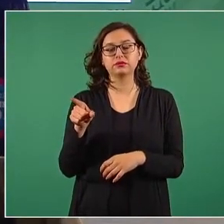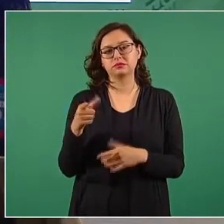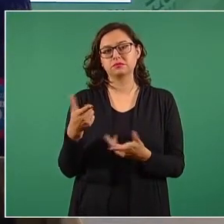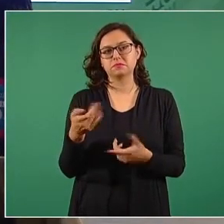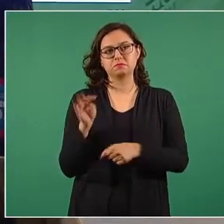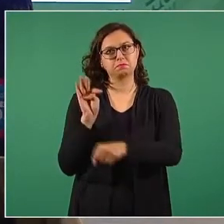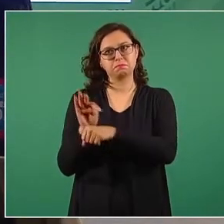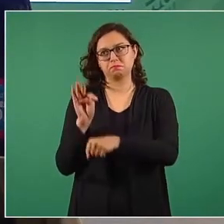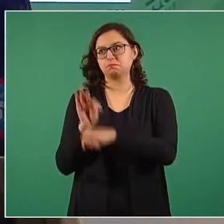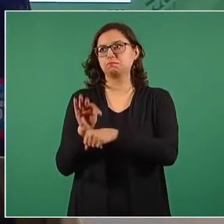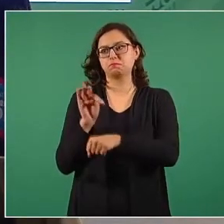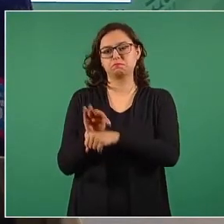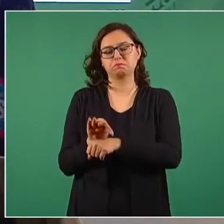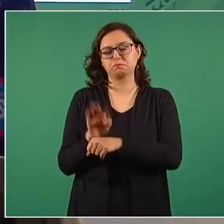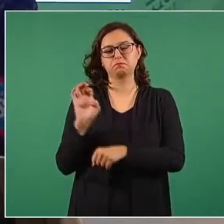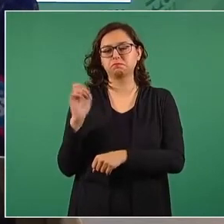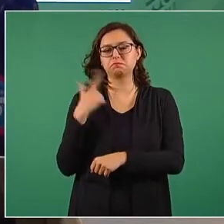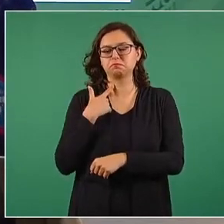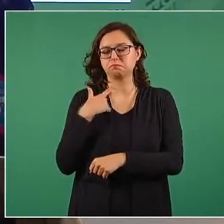régimen,